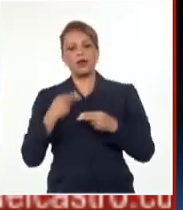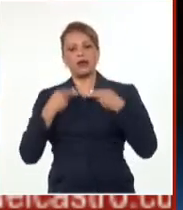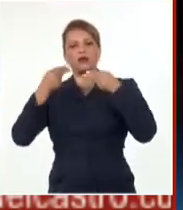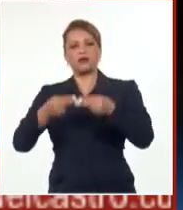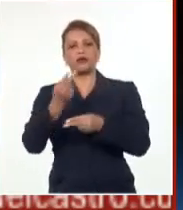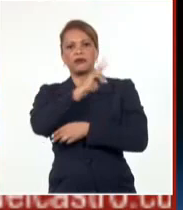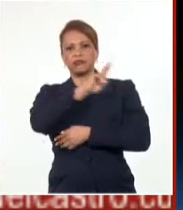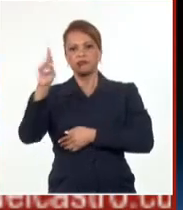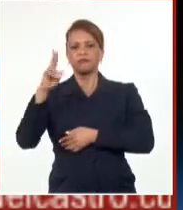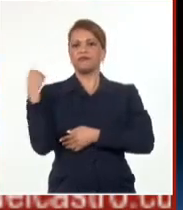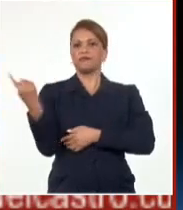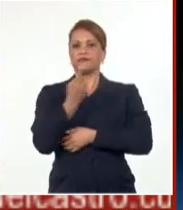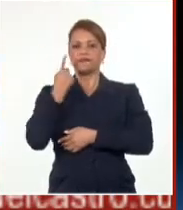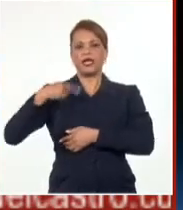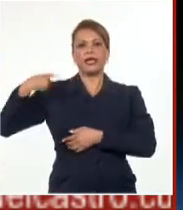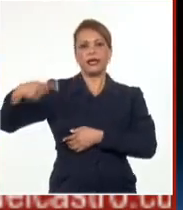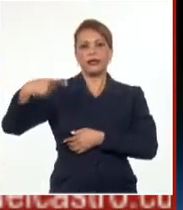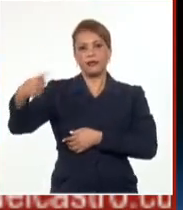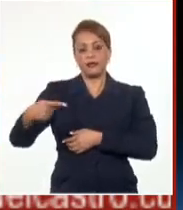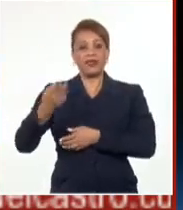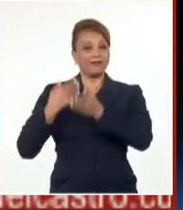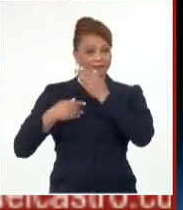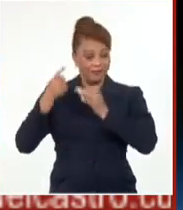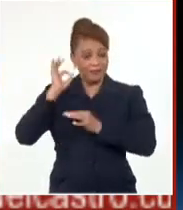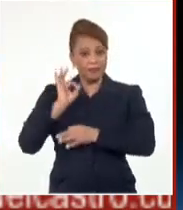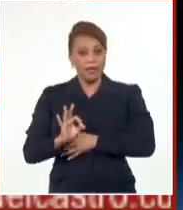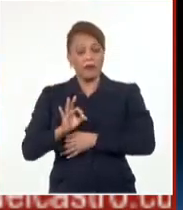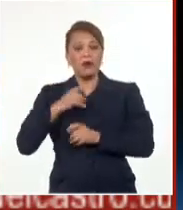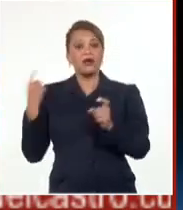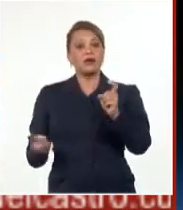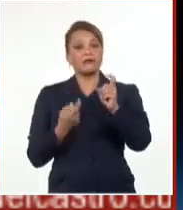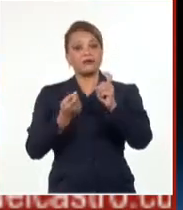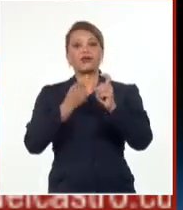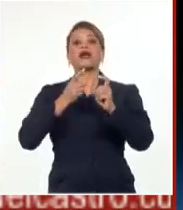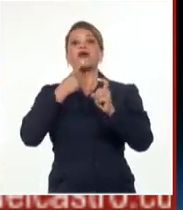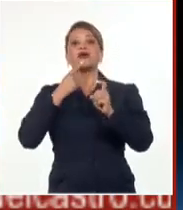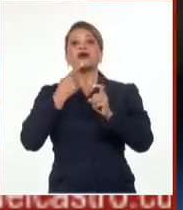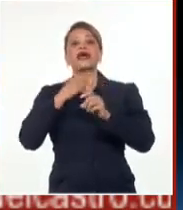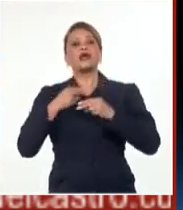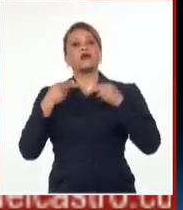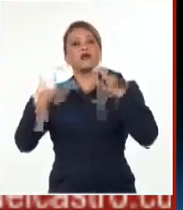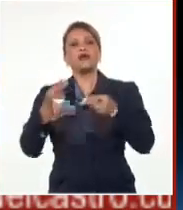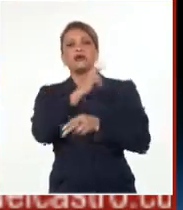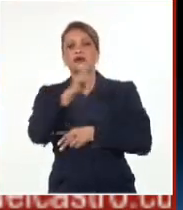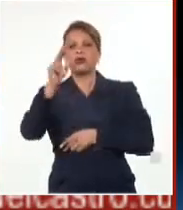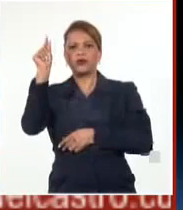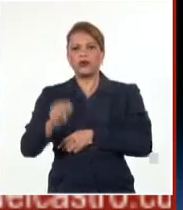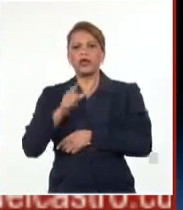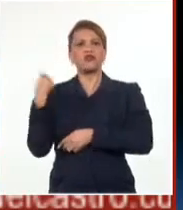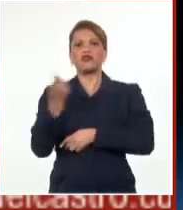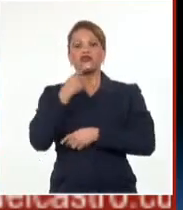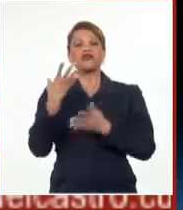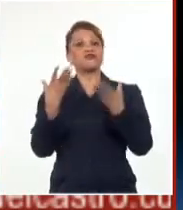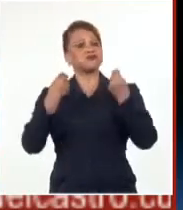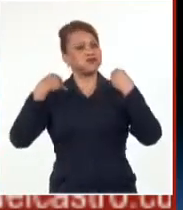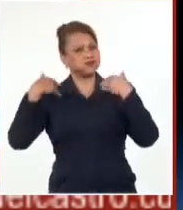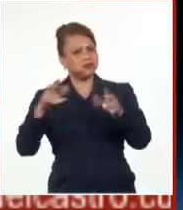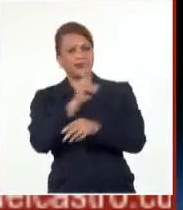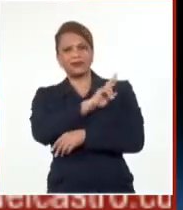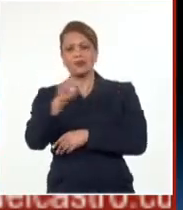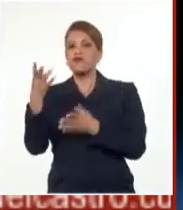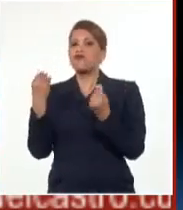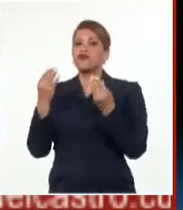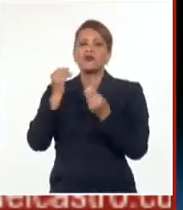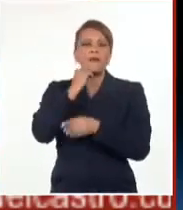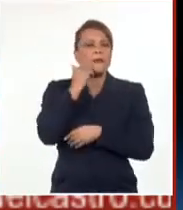nuestras generaciones, el honor de los revolucionarios, y somos bastante revolucionarios, somos mucho